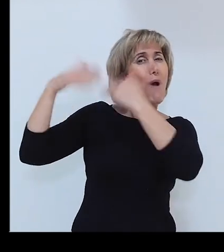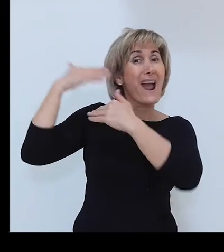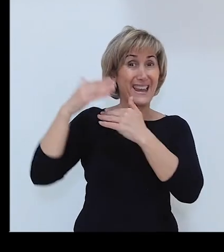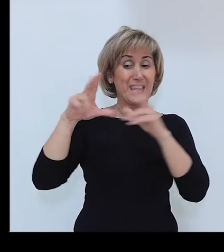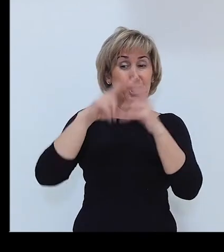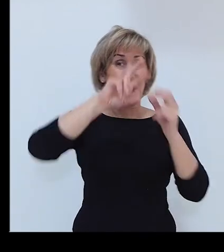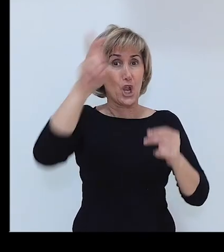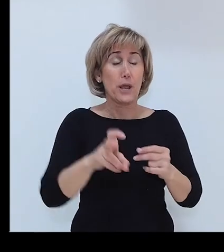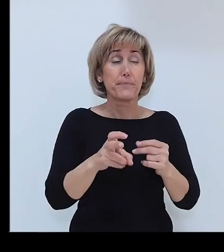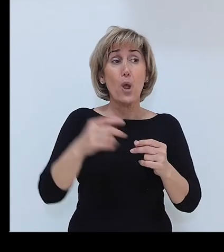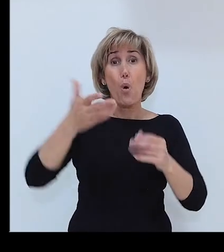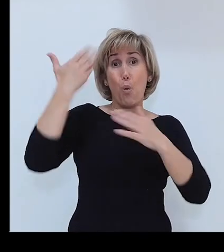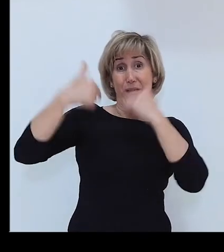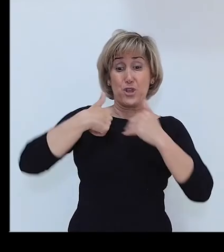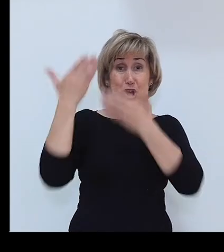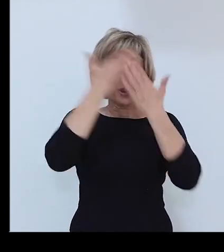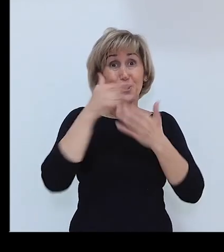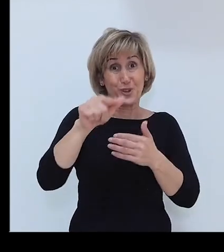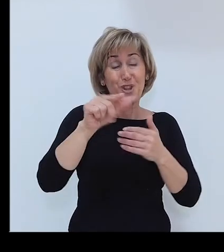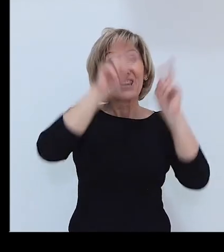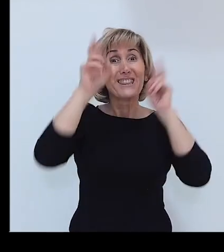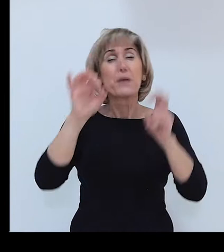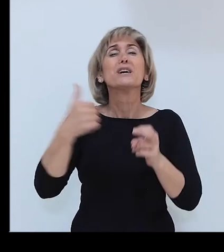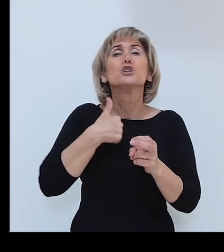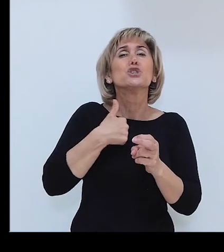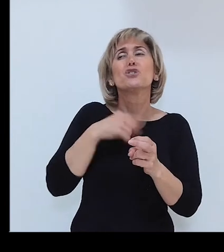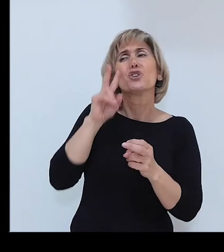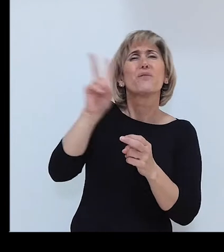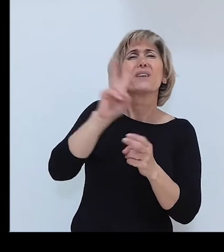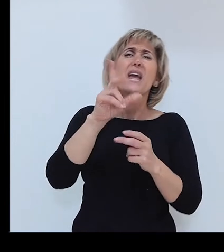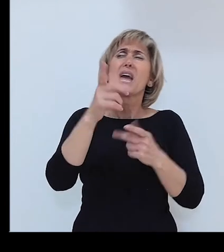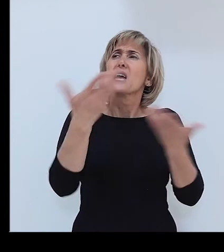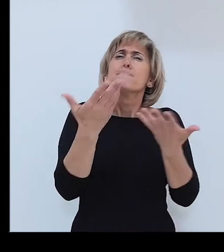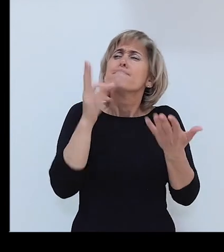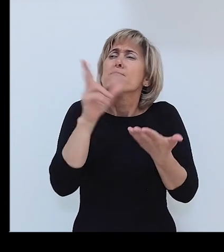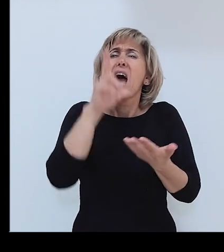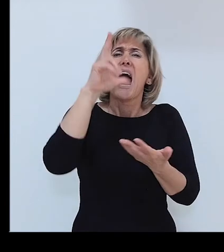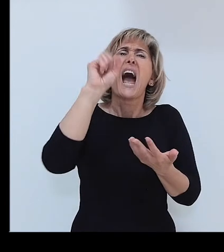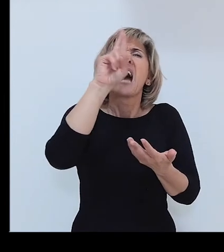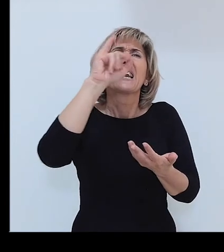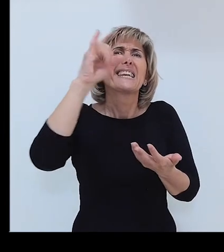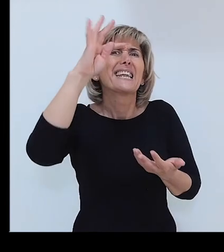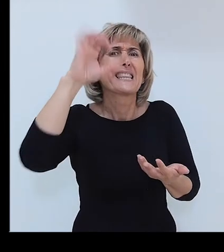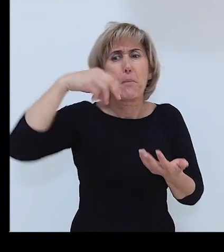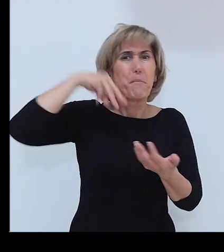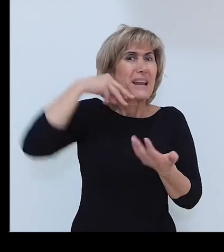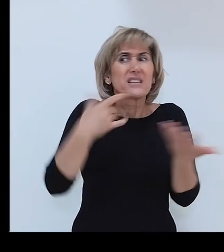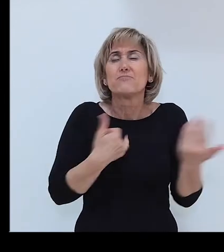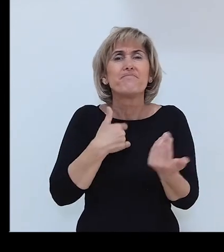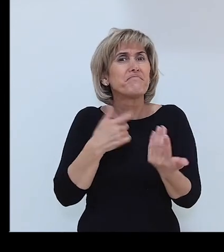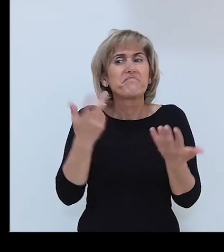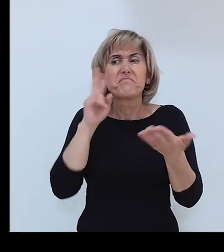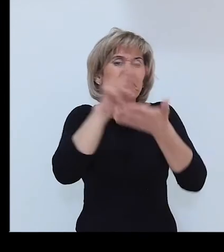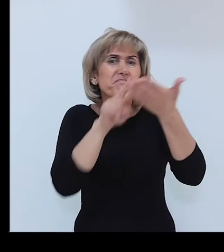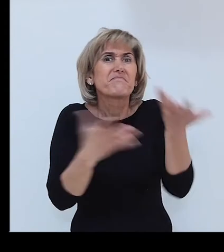Es decir, cuando estudiamos sociología, al menos yo cuando la estudié en mi época, no vimos a Harriet Martineau. Es decir,